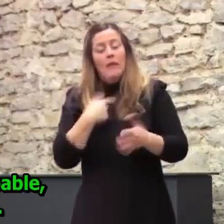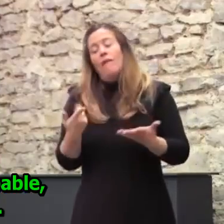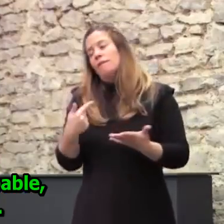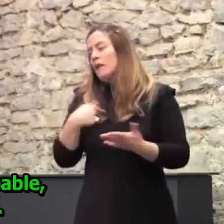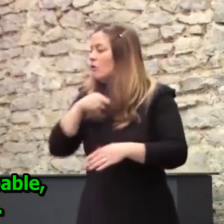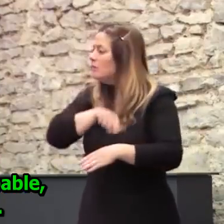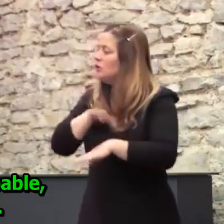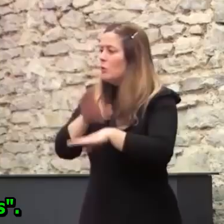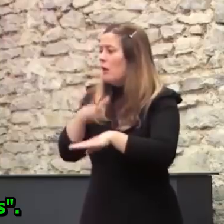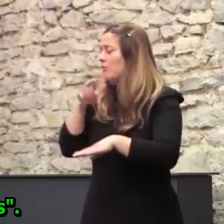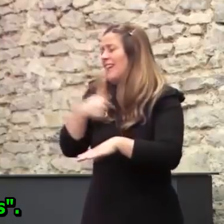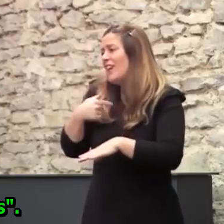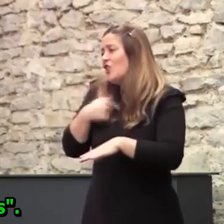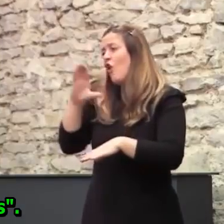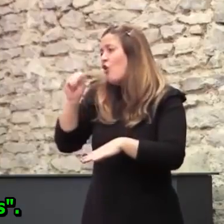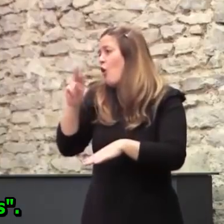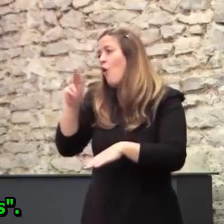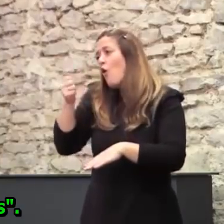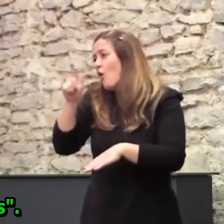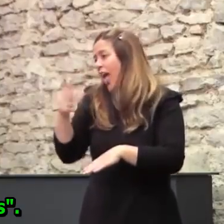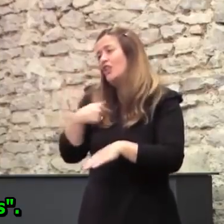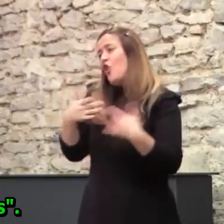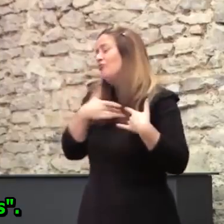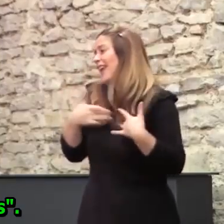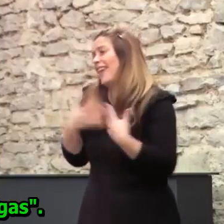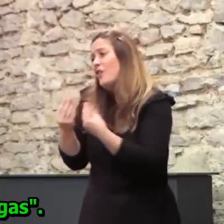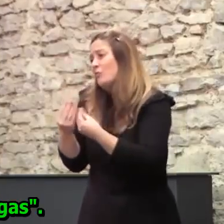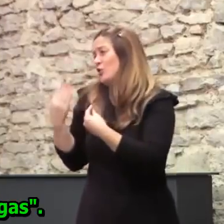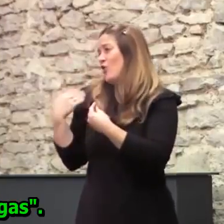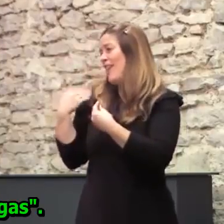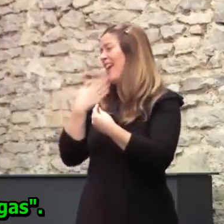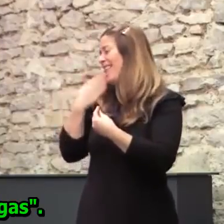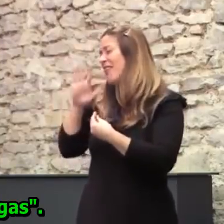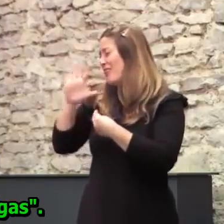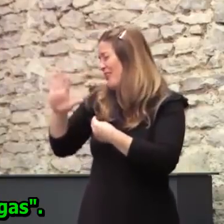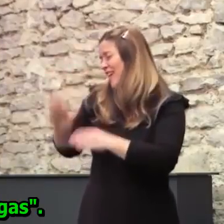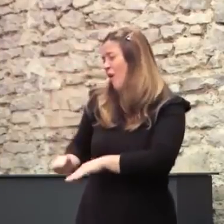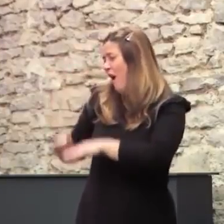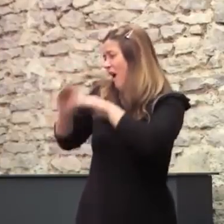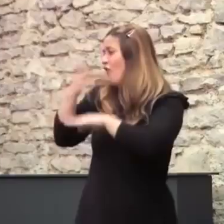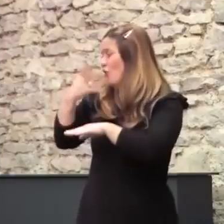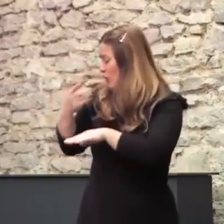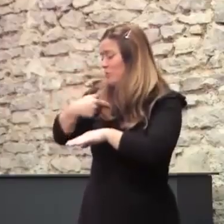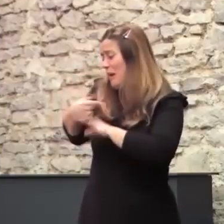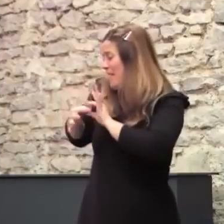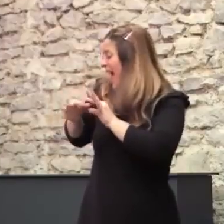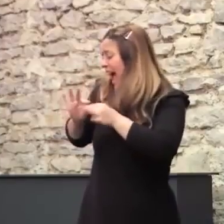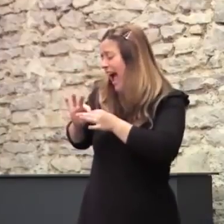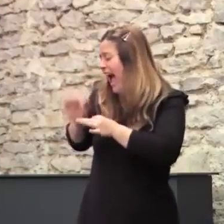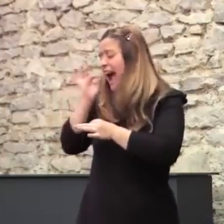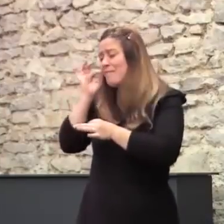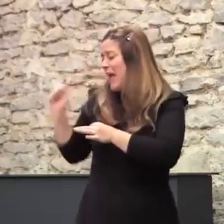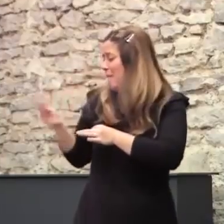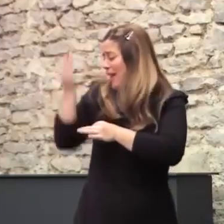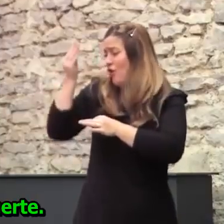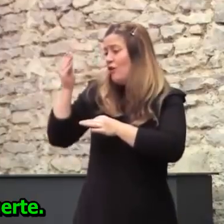daño. Coral, yo te quiero mucho, nos conocemos desde los 5 años, ¿no? Para mí eres una de mis mejores amigas. Y yo le dije, yo también te